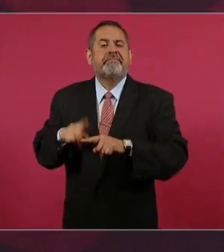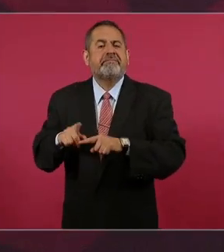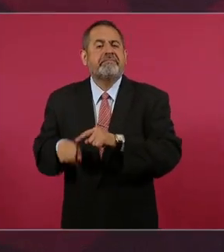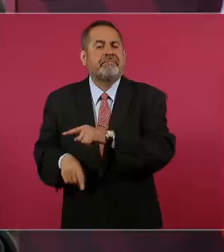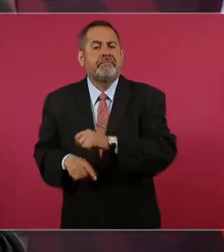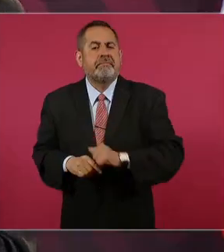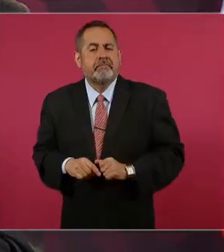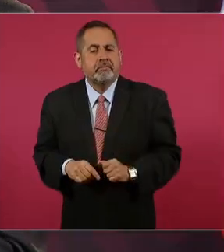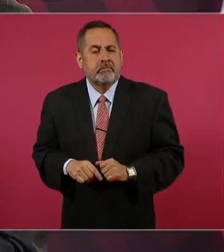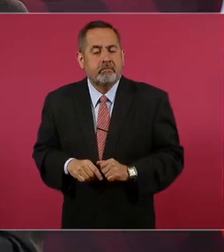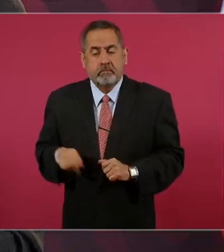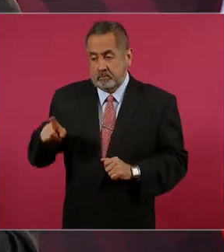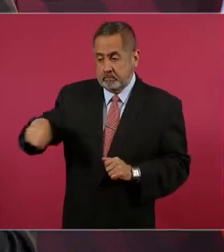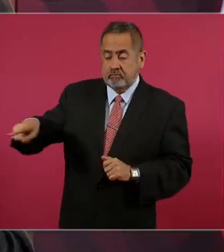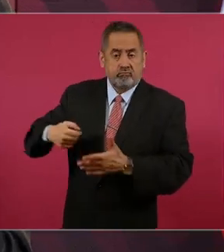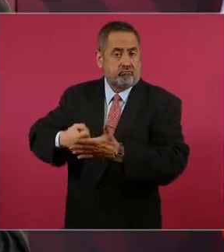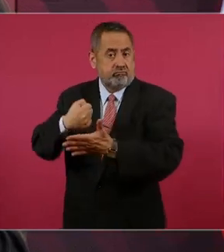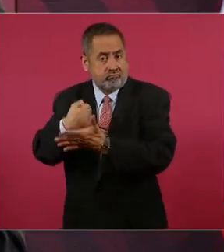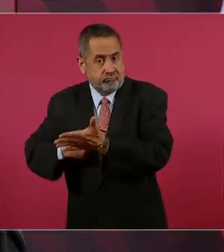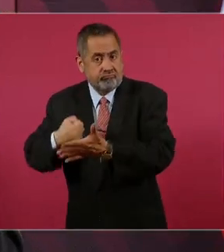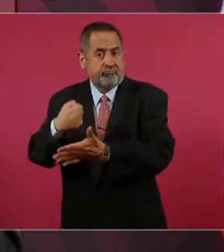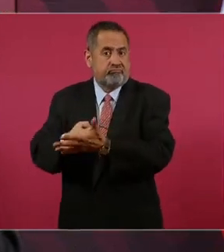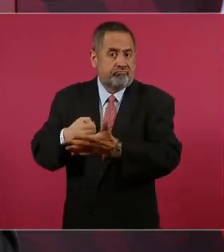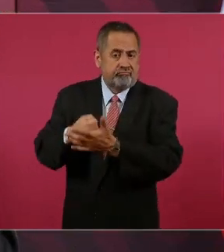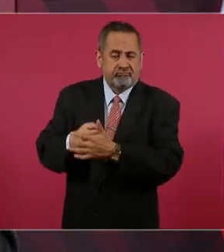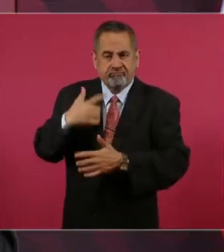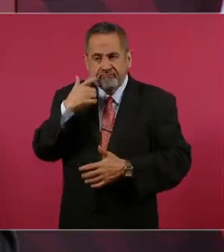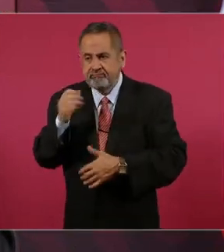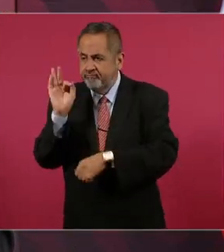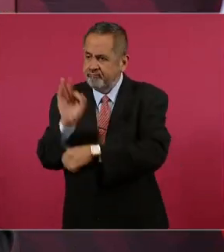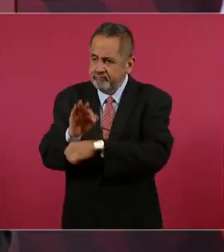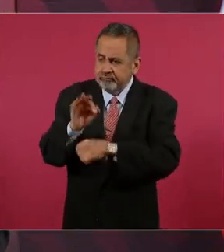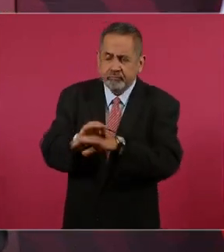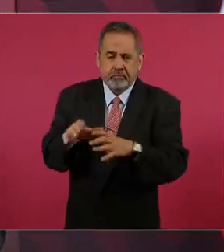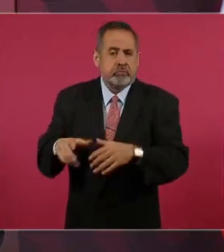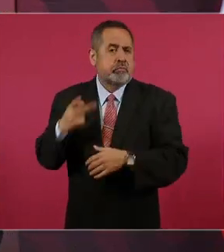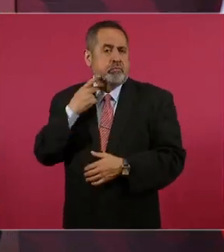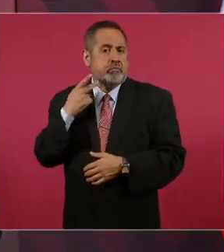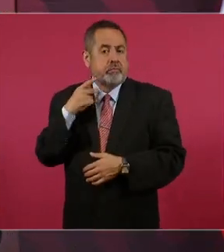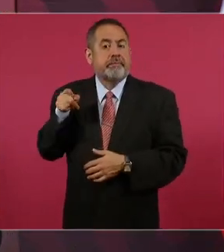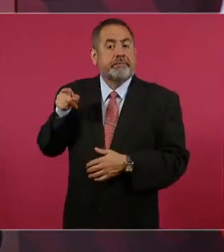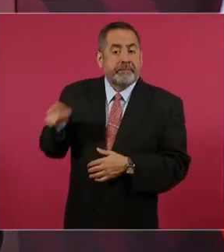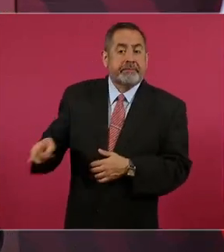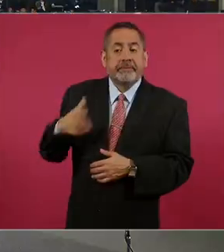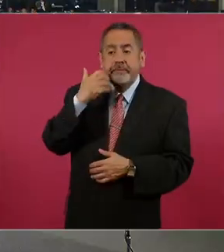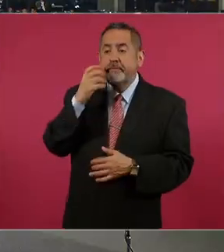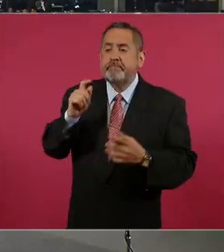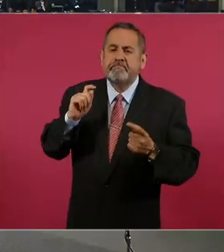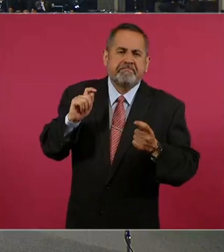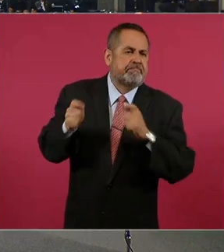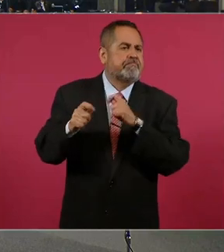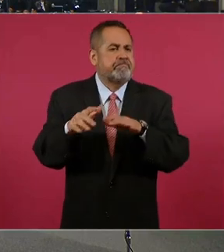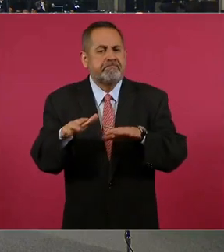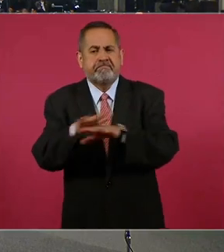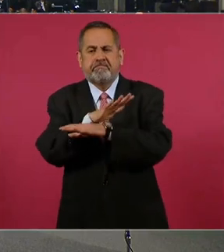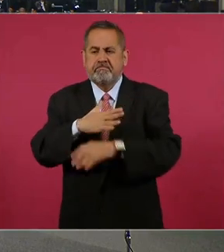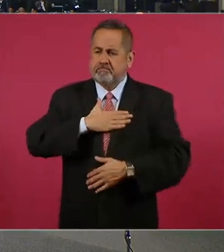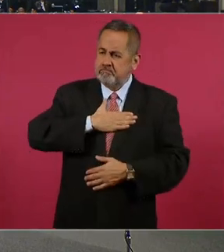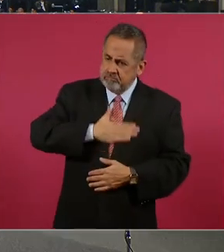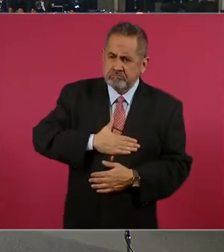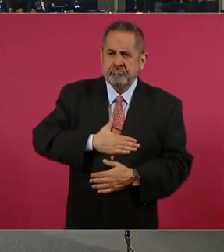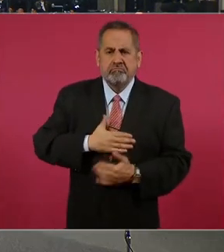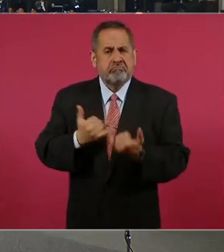un luchador social o político que busca transformar una realidad de injusticia y